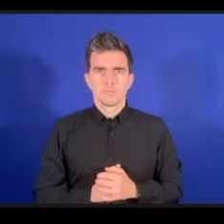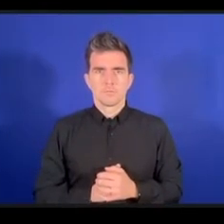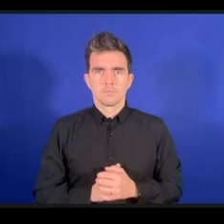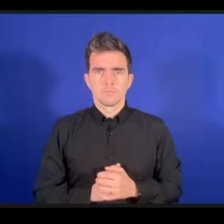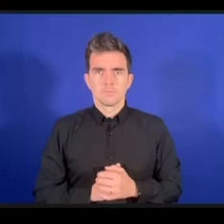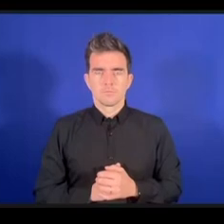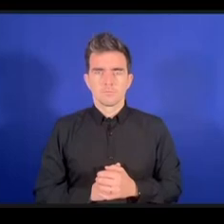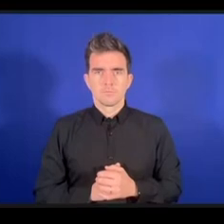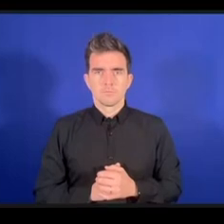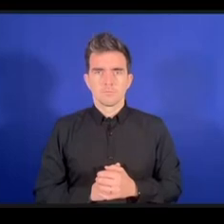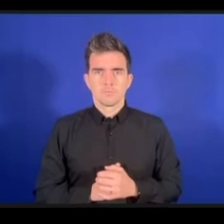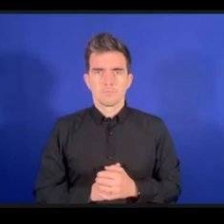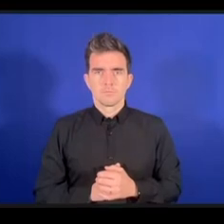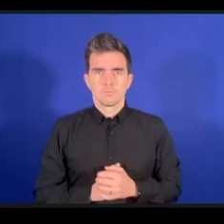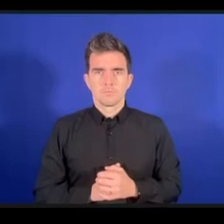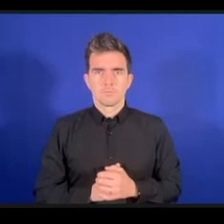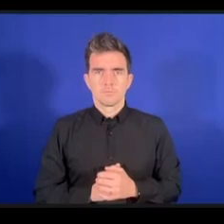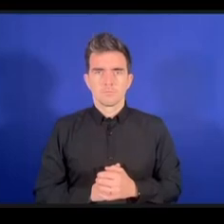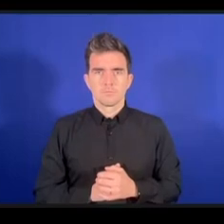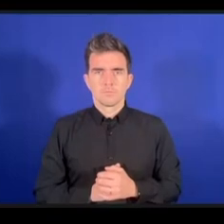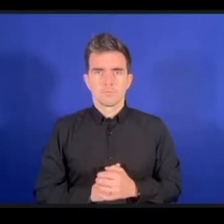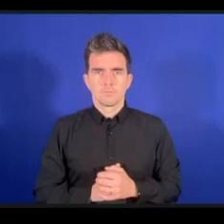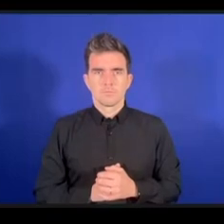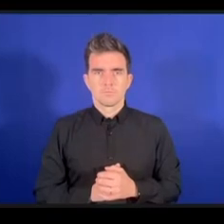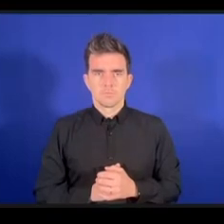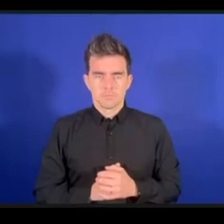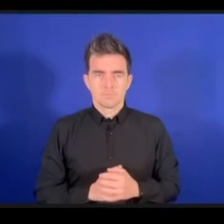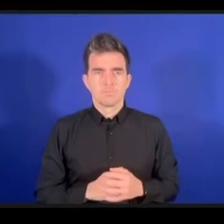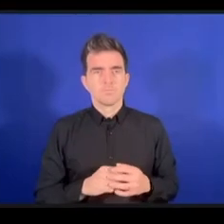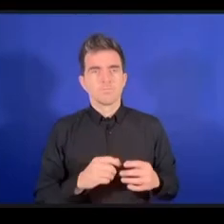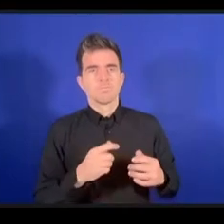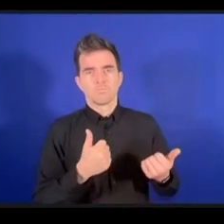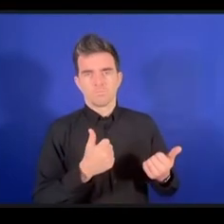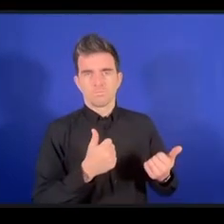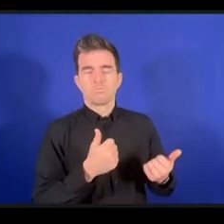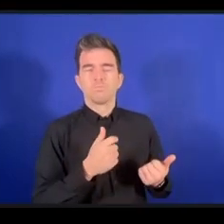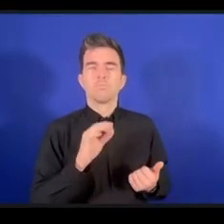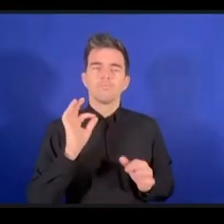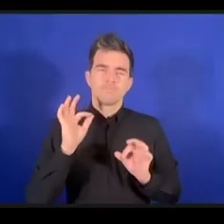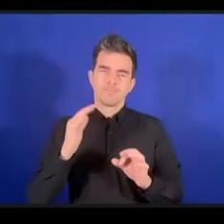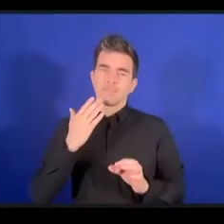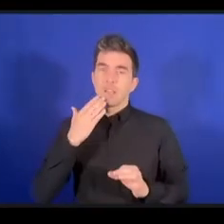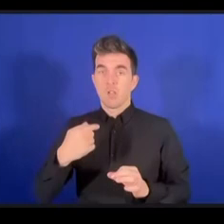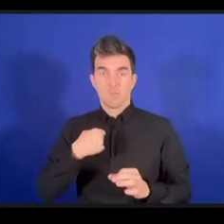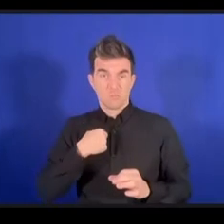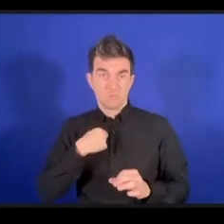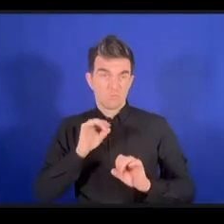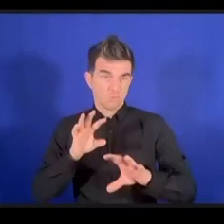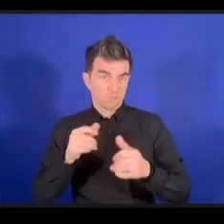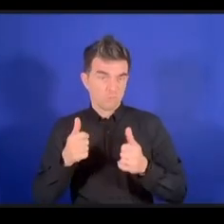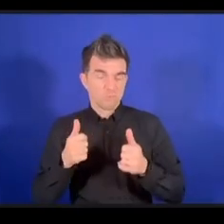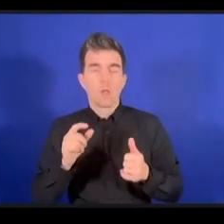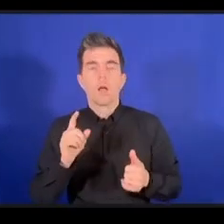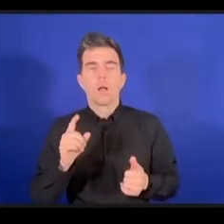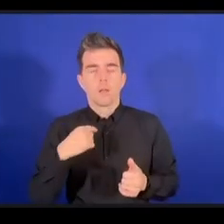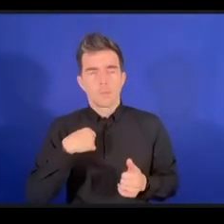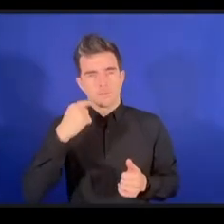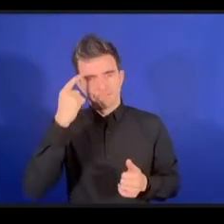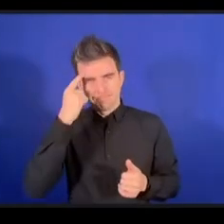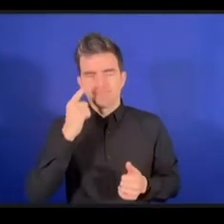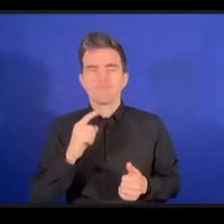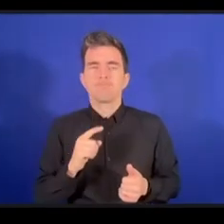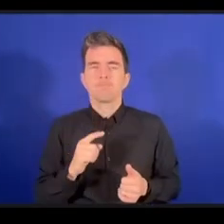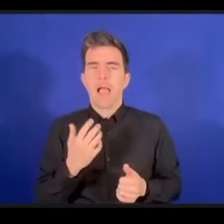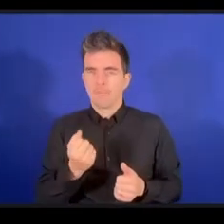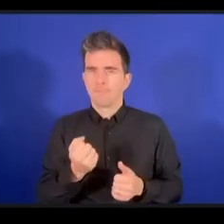intervenir bueno voy a voy a intervenir hay una cosa que yo aprendí estando